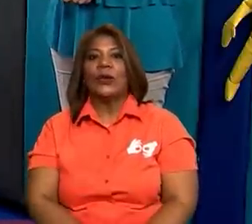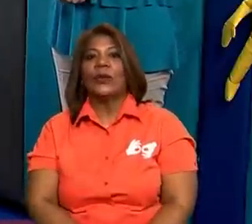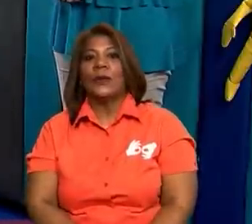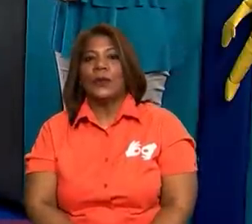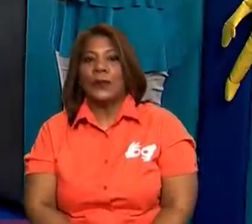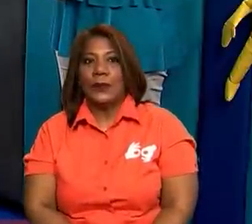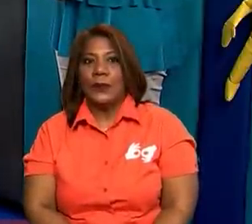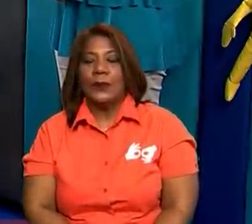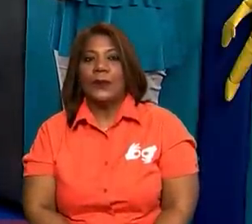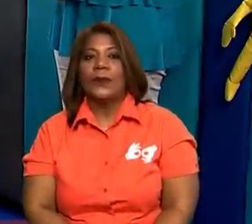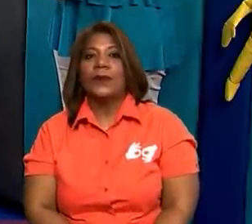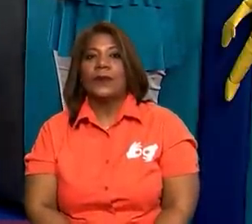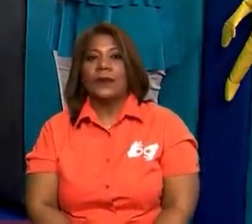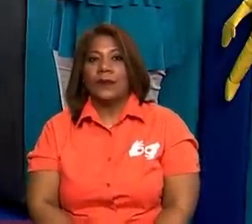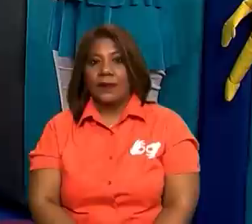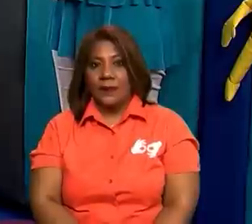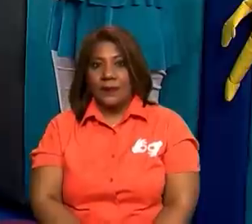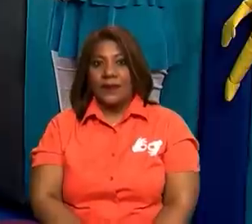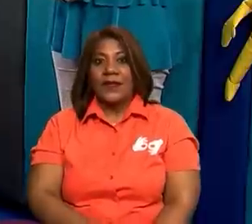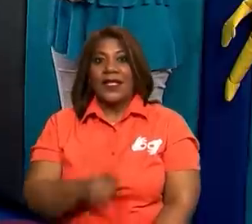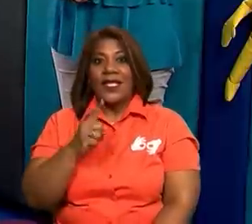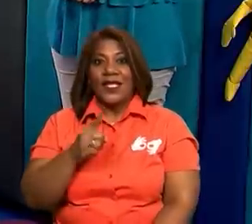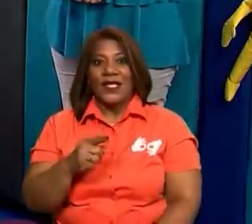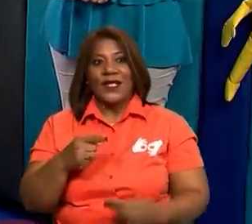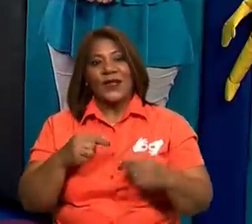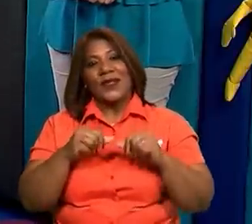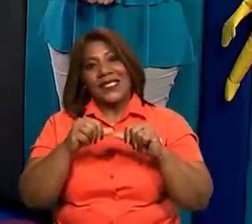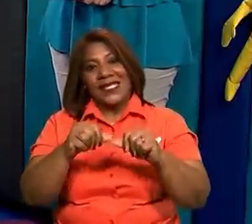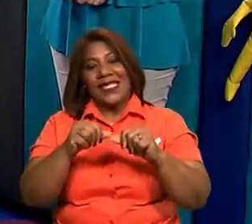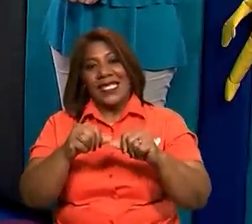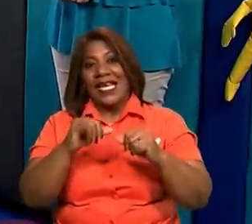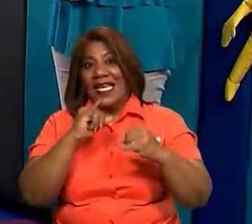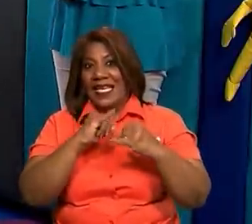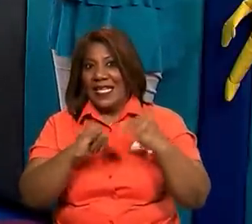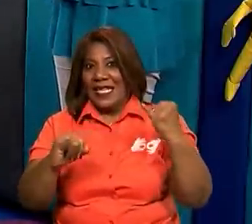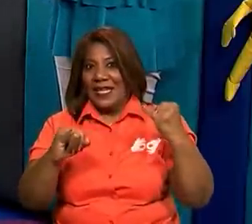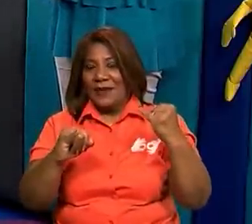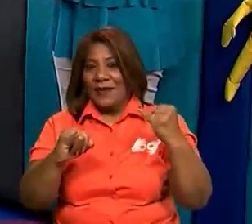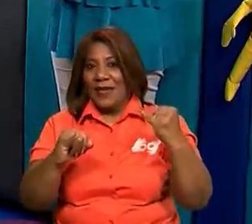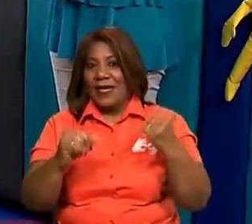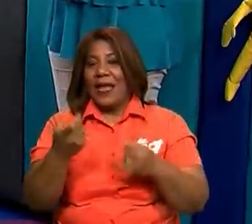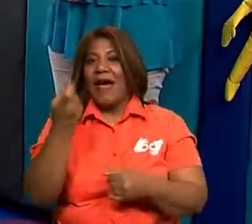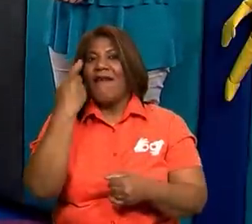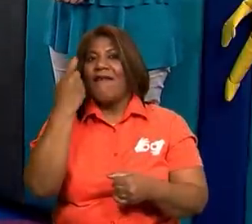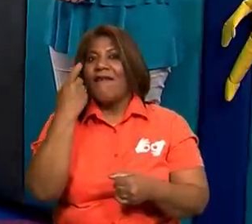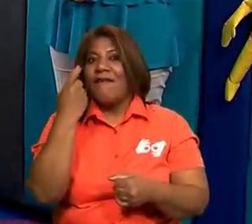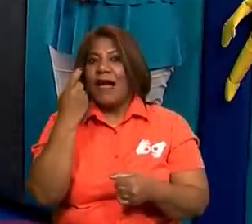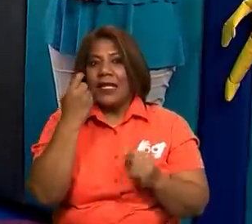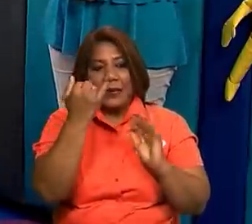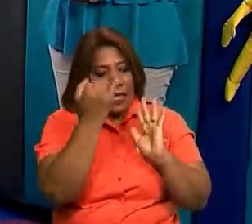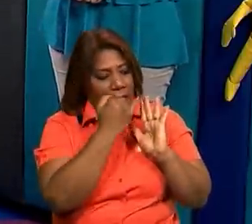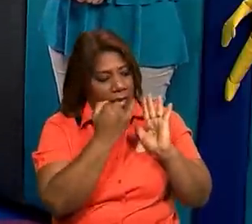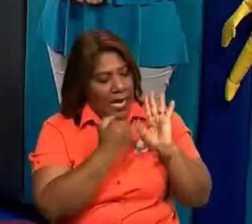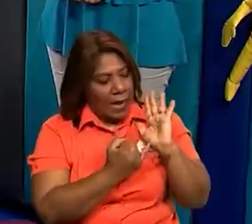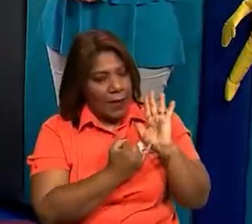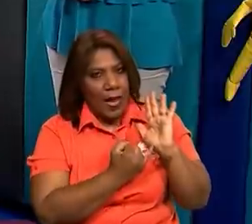salto está. Y así ustedes en casa van a completar, mirando las imágenes,